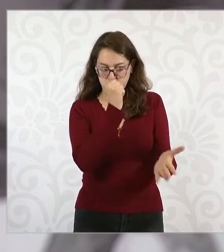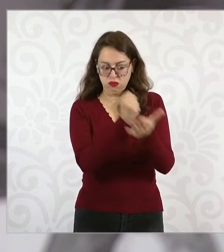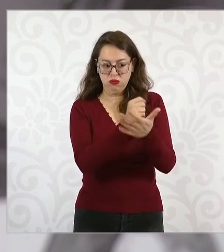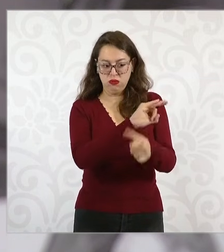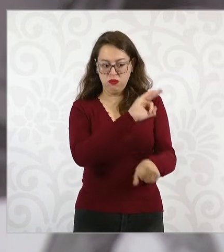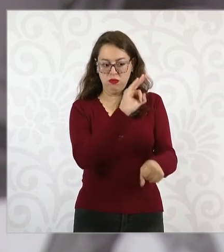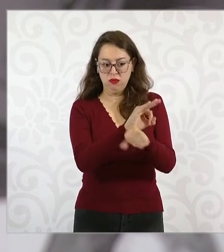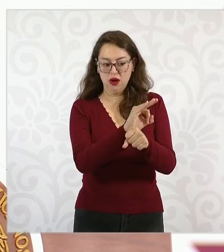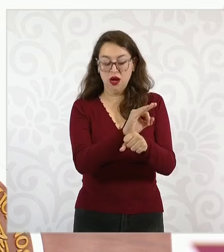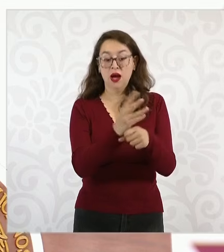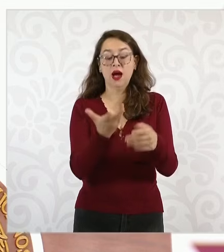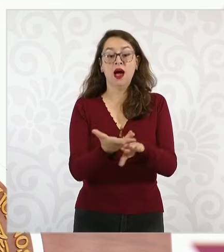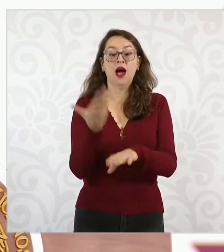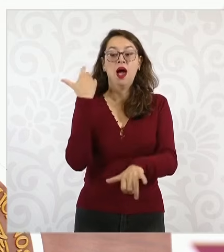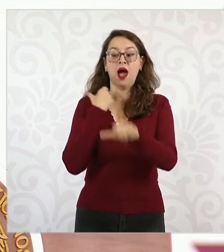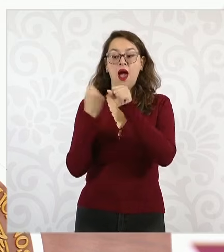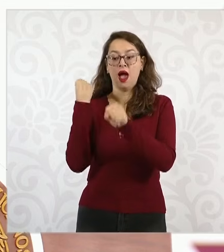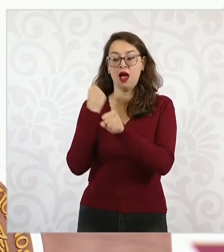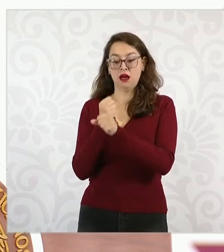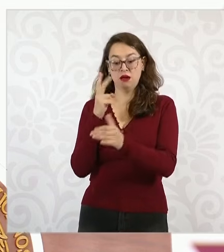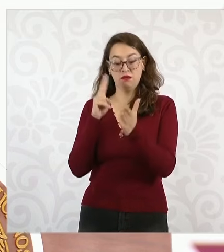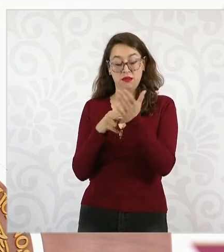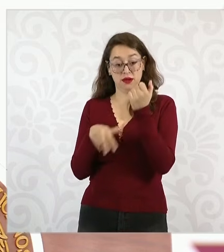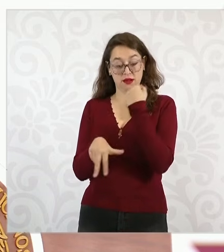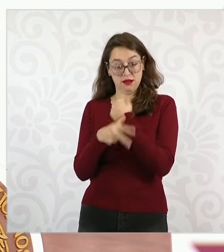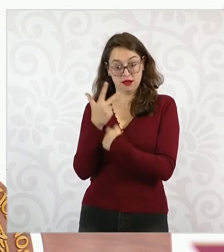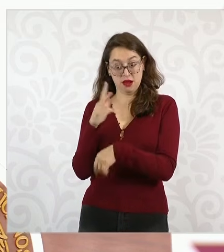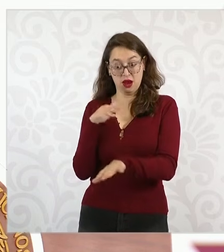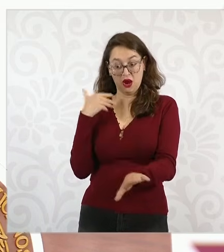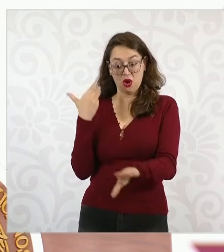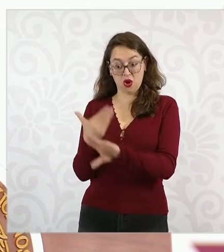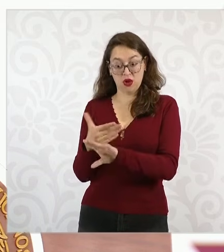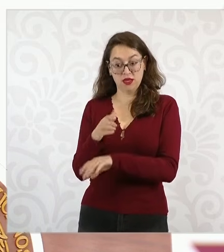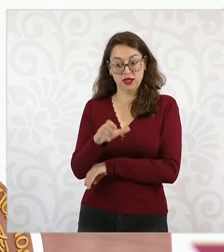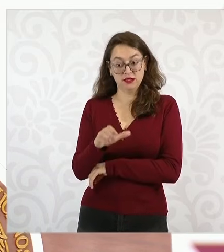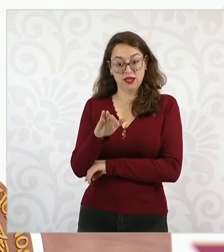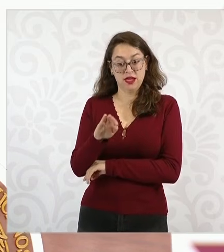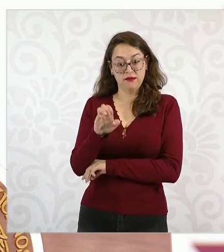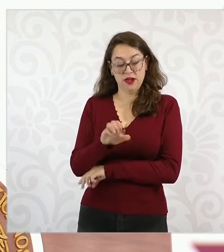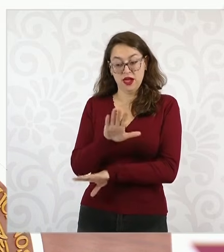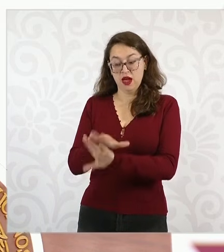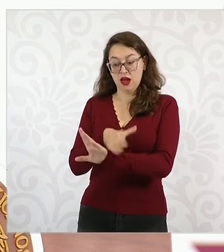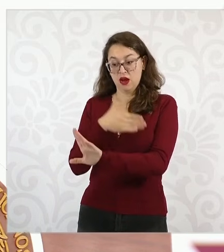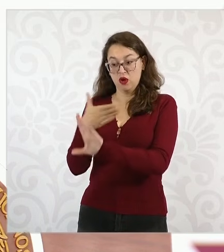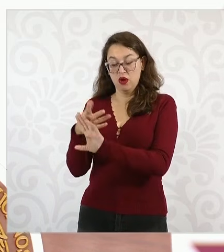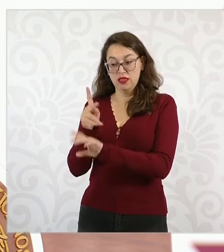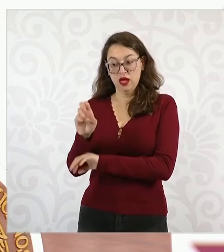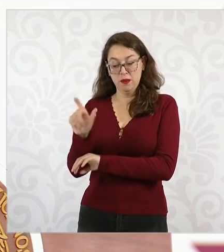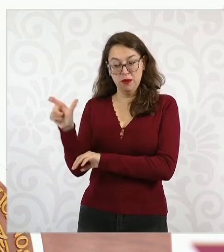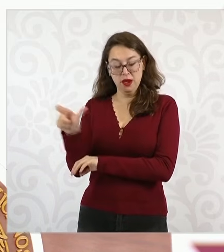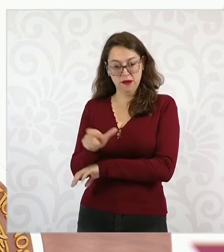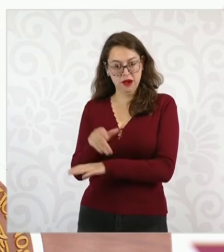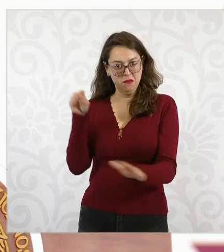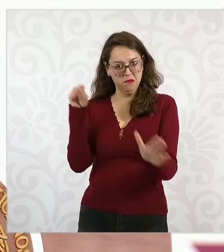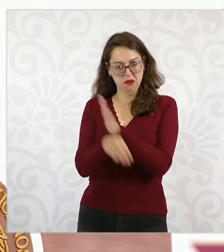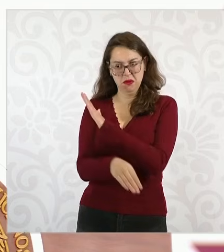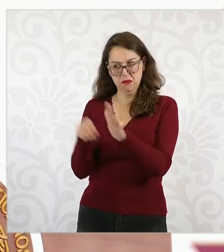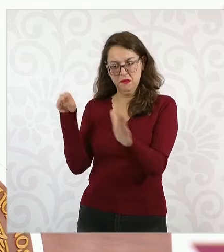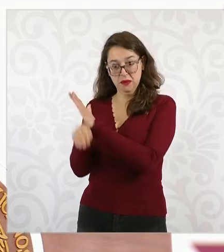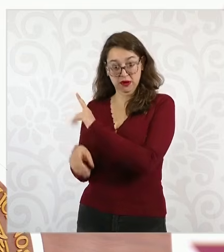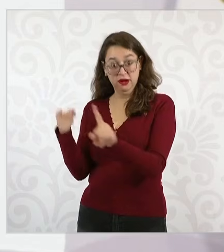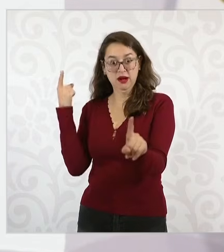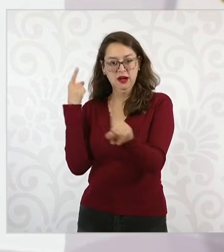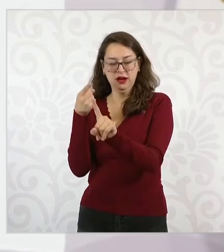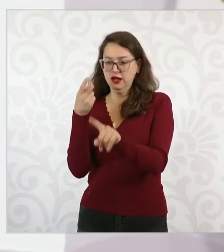de la reforma energética de 2013, cuyo objetivo era desaparecer a Pemex y a Comisión Federal de Electricidad.